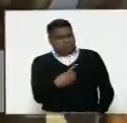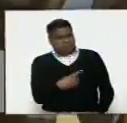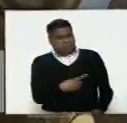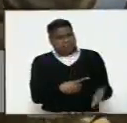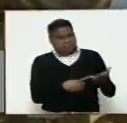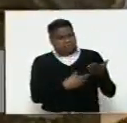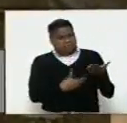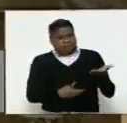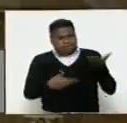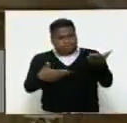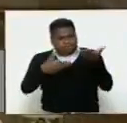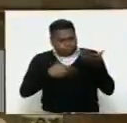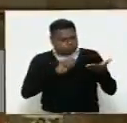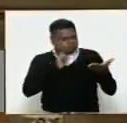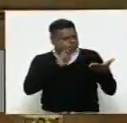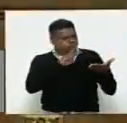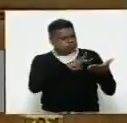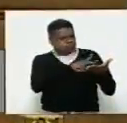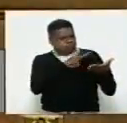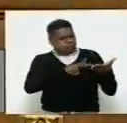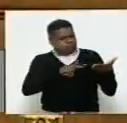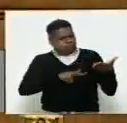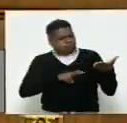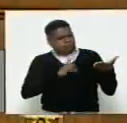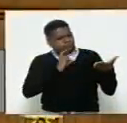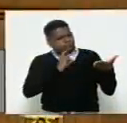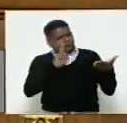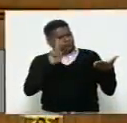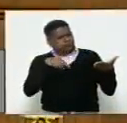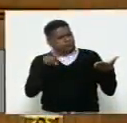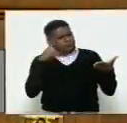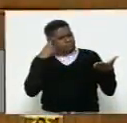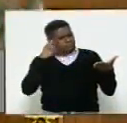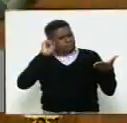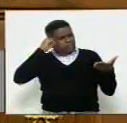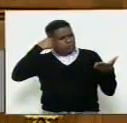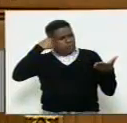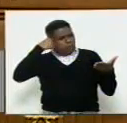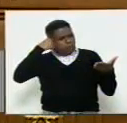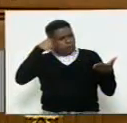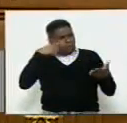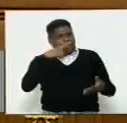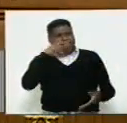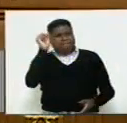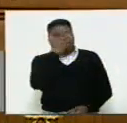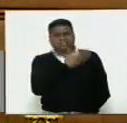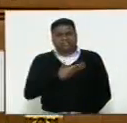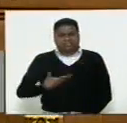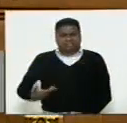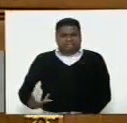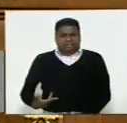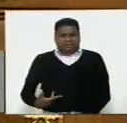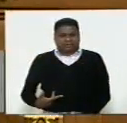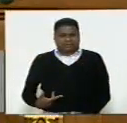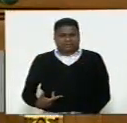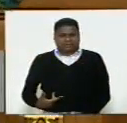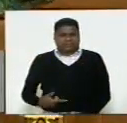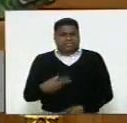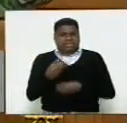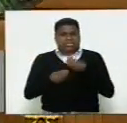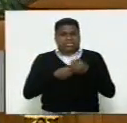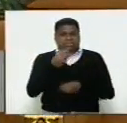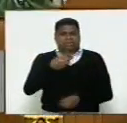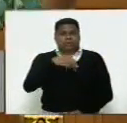ese informe. No sé si recuerdan que nuestro presidente creó en